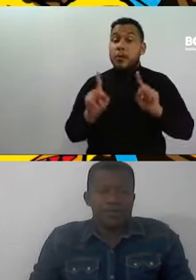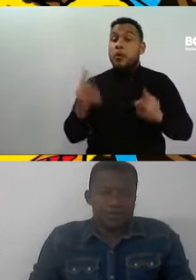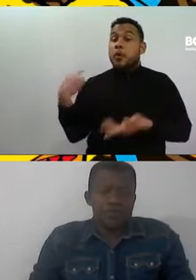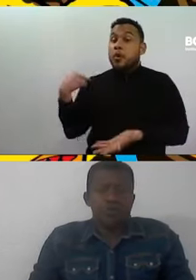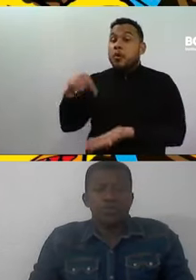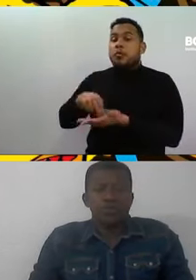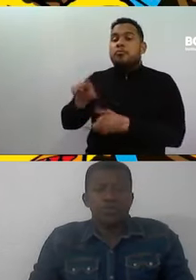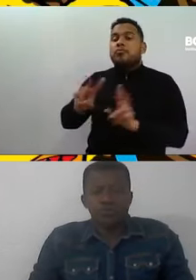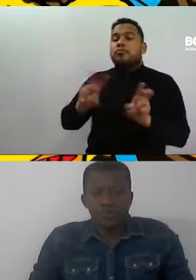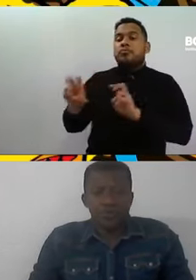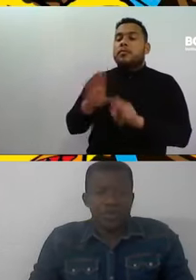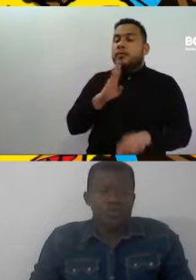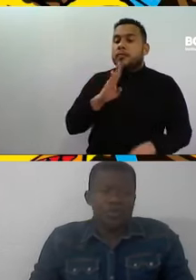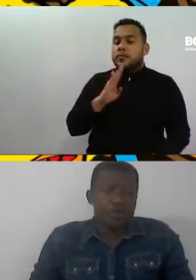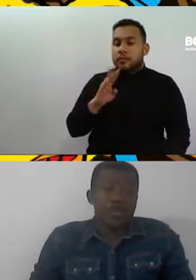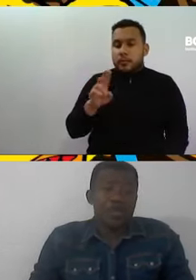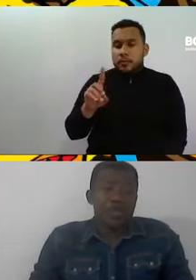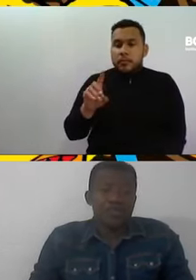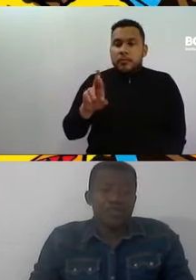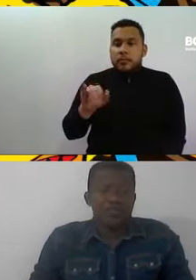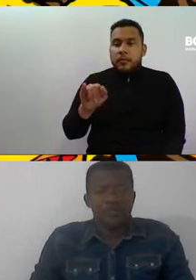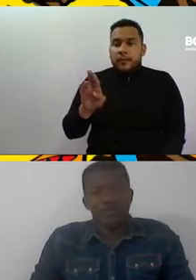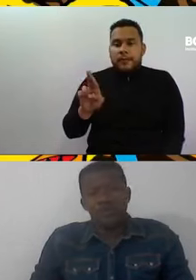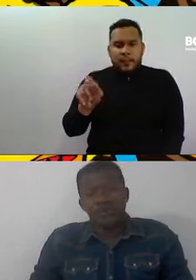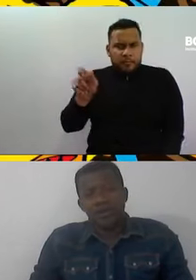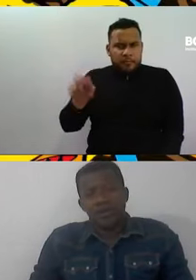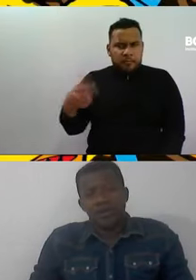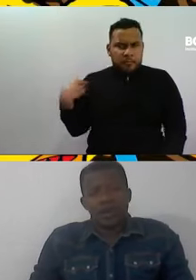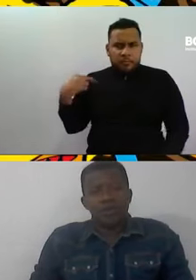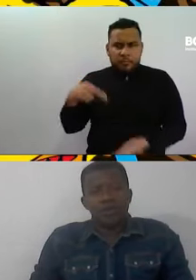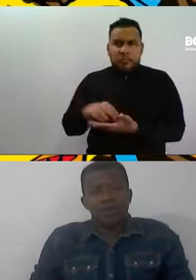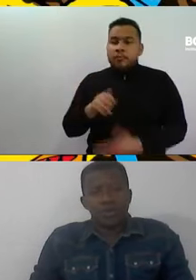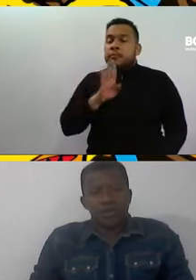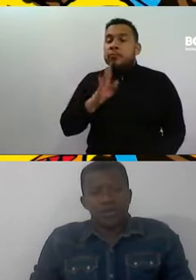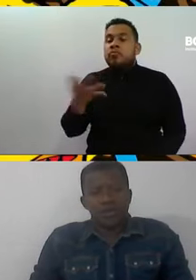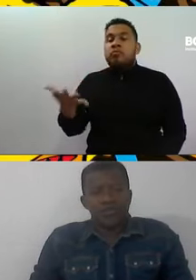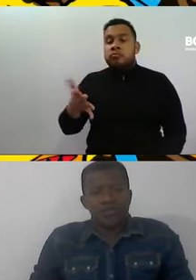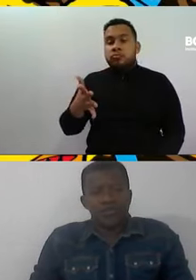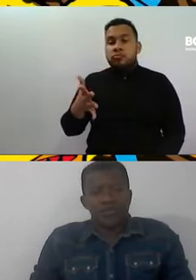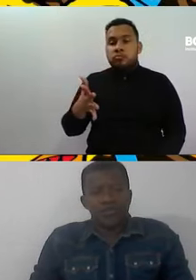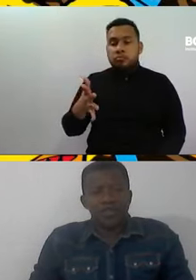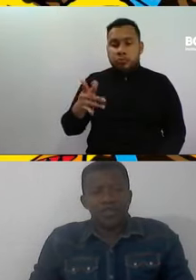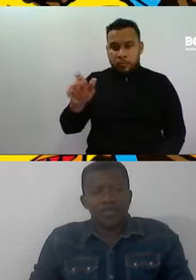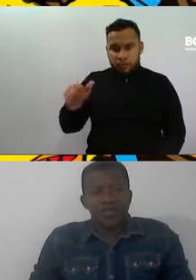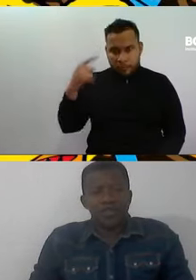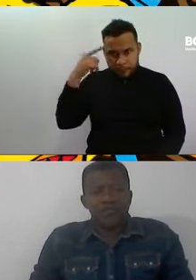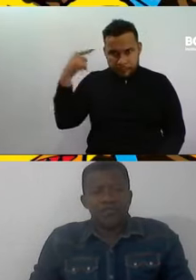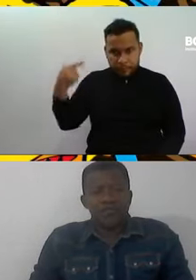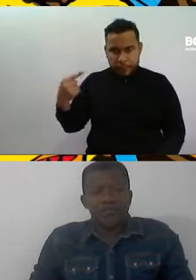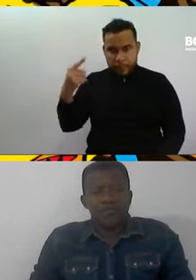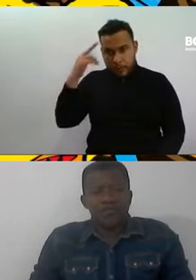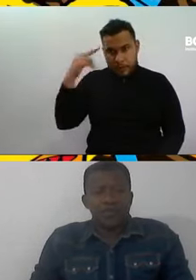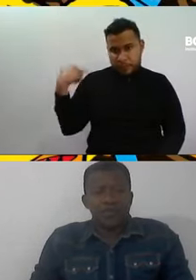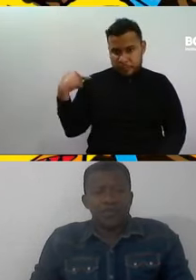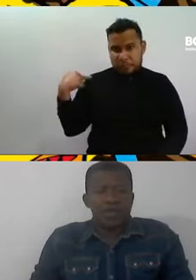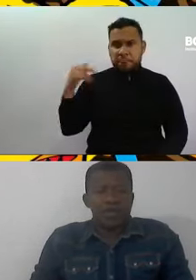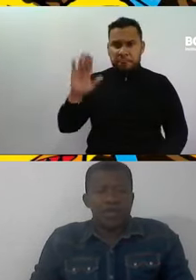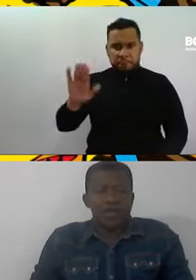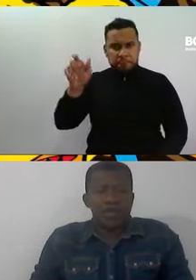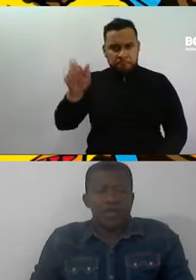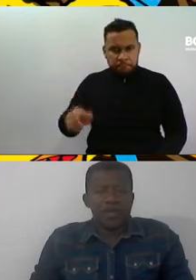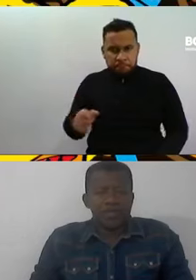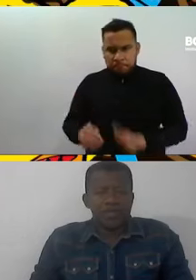Graves es un escritor inglés autor de esa magnífica novela,